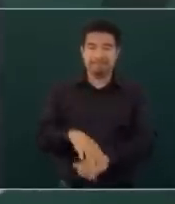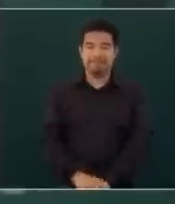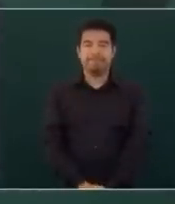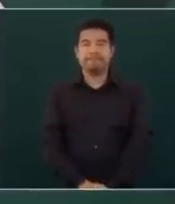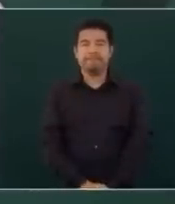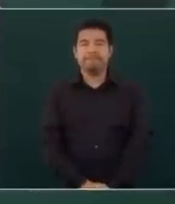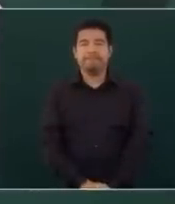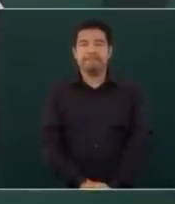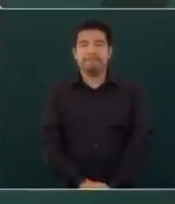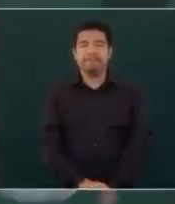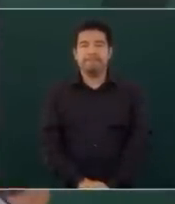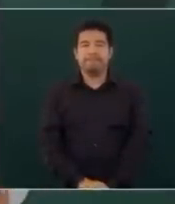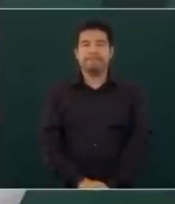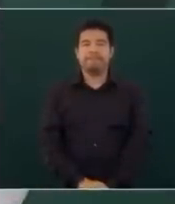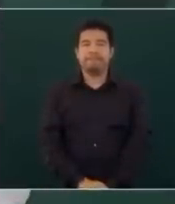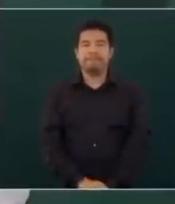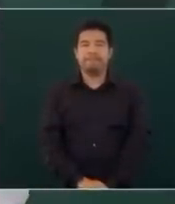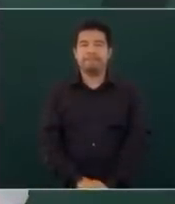no tuvo que